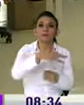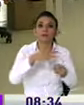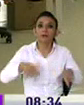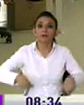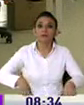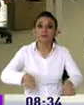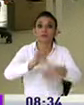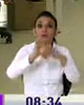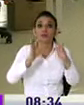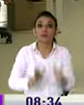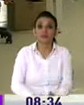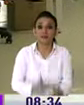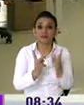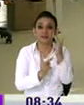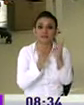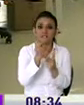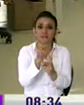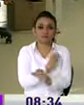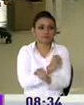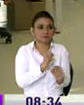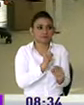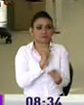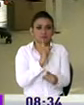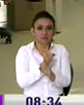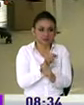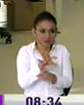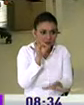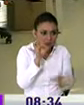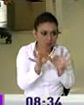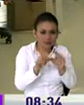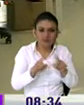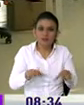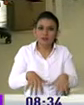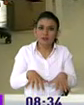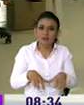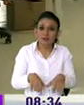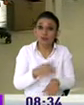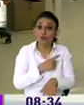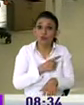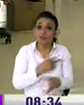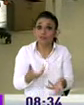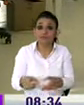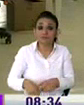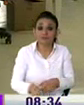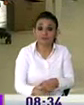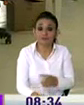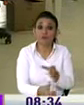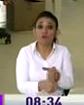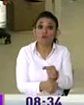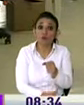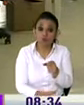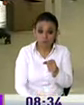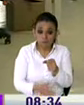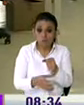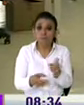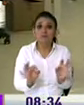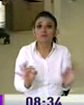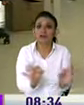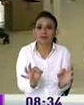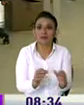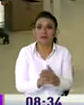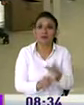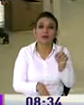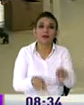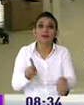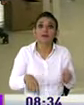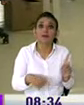Ecuatoriana. Así es, él se quedó frío cuando encontró que existen mascotas cuyos dueños no llevan las fundas adecuadas, a veces no